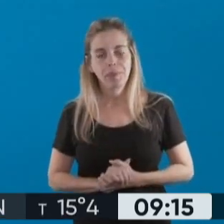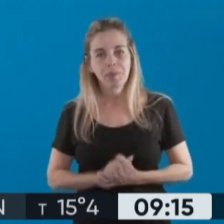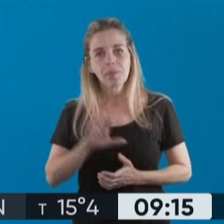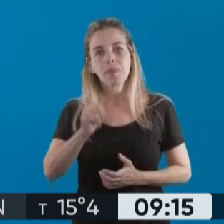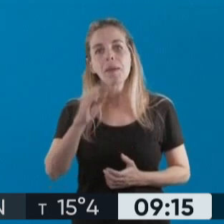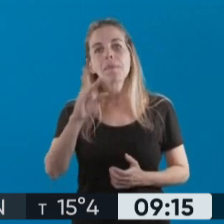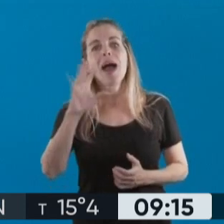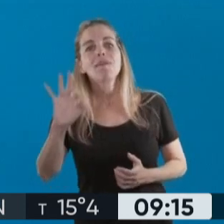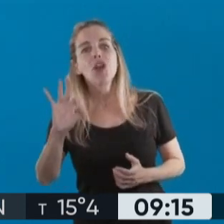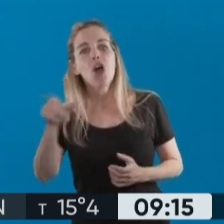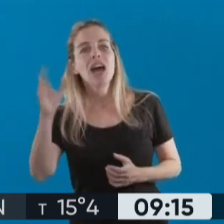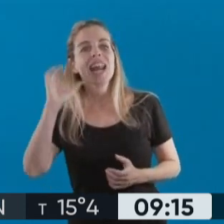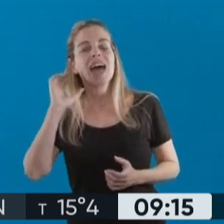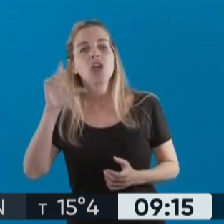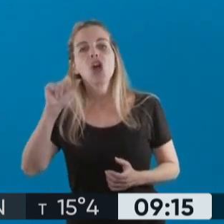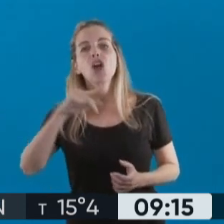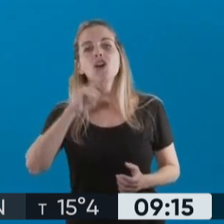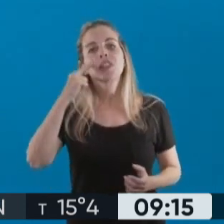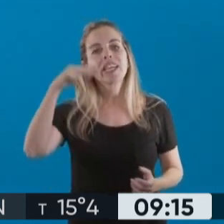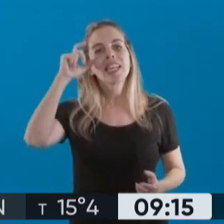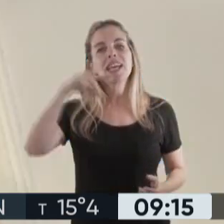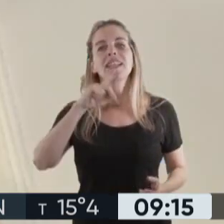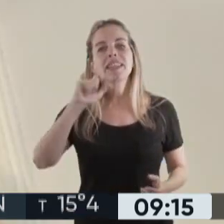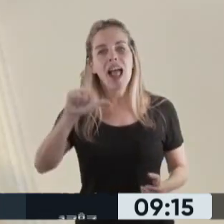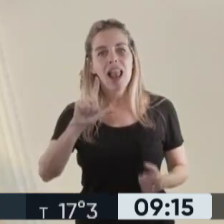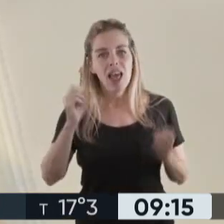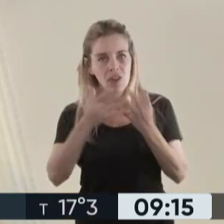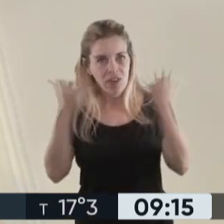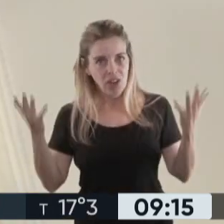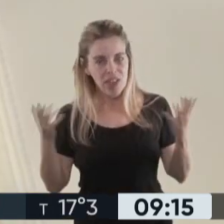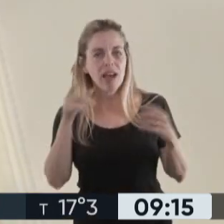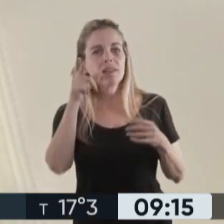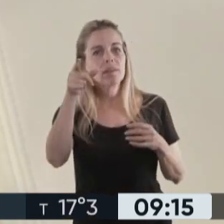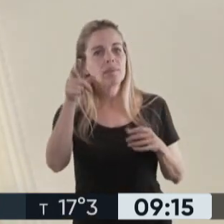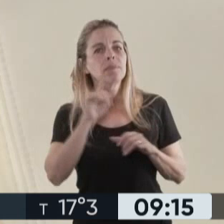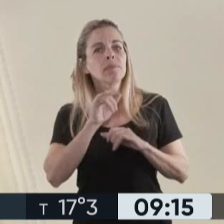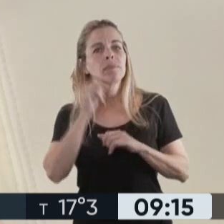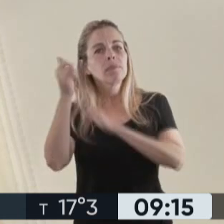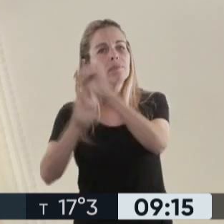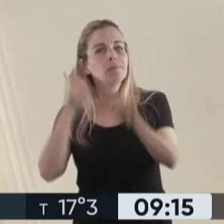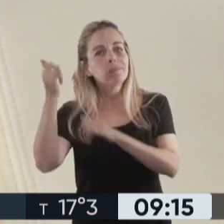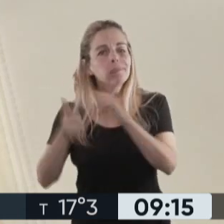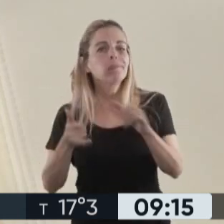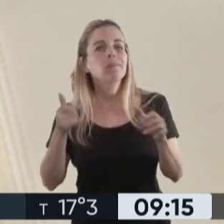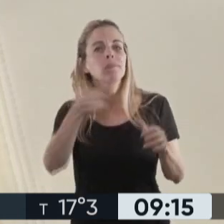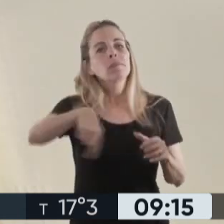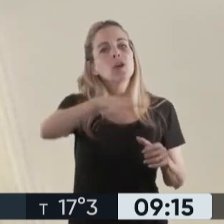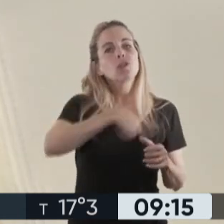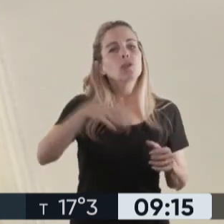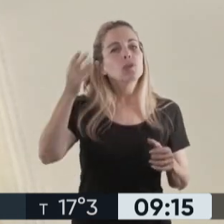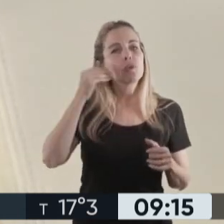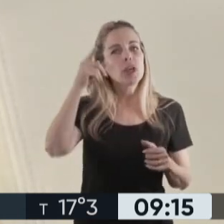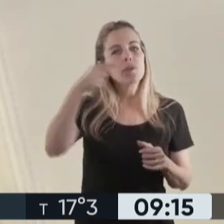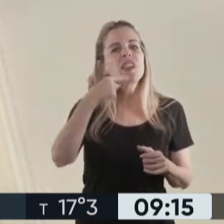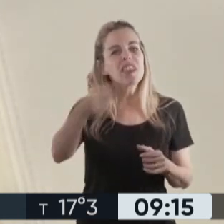Pablo Gagliano, Continental. Sí, ¿qué tal? Muy buenos días. En su exposición escuchamos que la